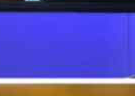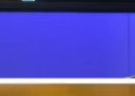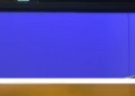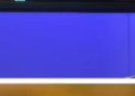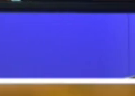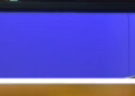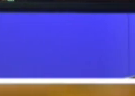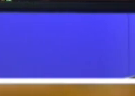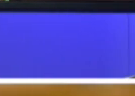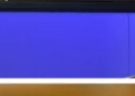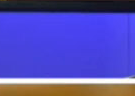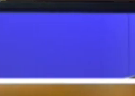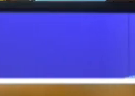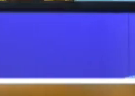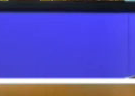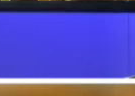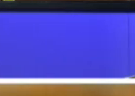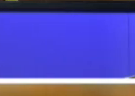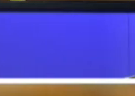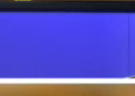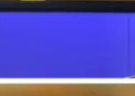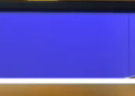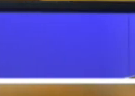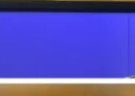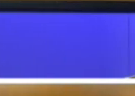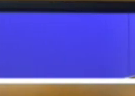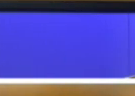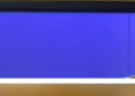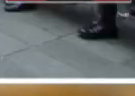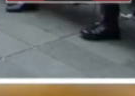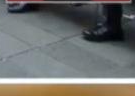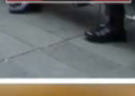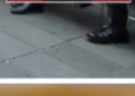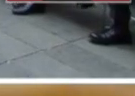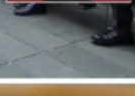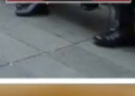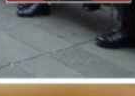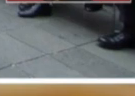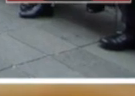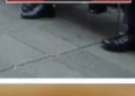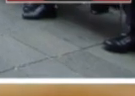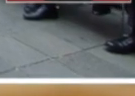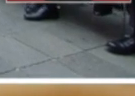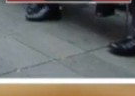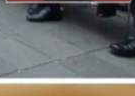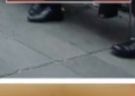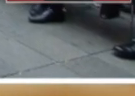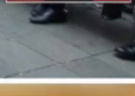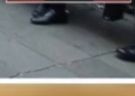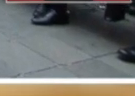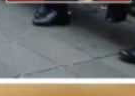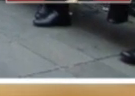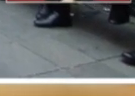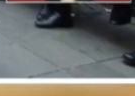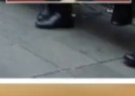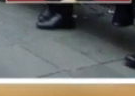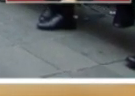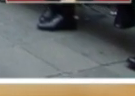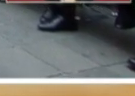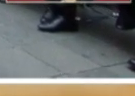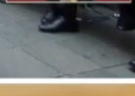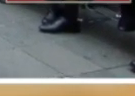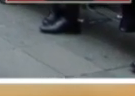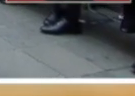totalmente. Mira, simplemente por contraste, uh-huh, cuando un ciudadano se levanta y empieza a trabajar, sabe que López Obrador ya está trabajando desde